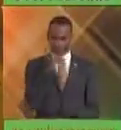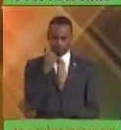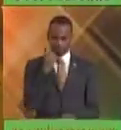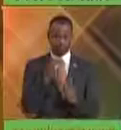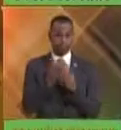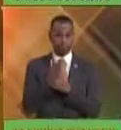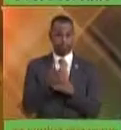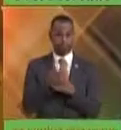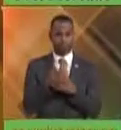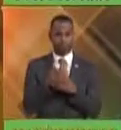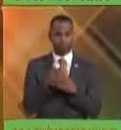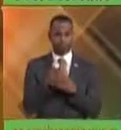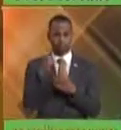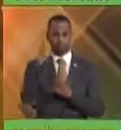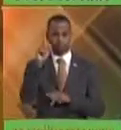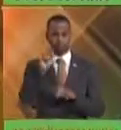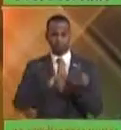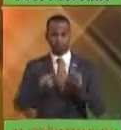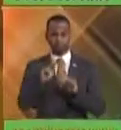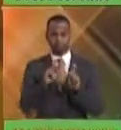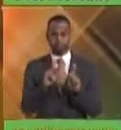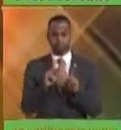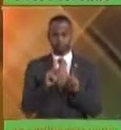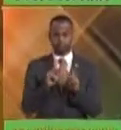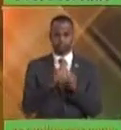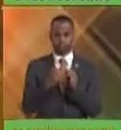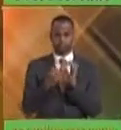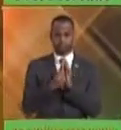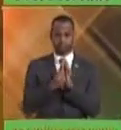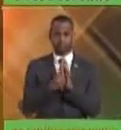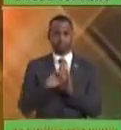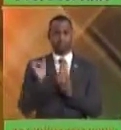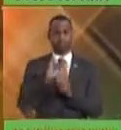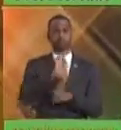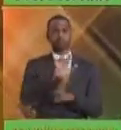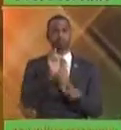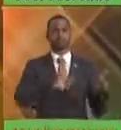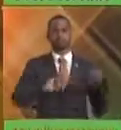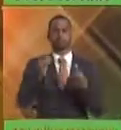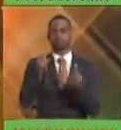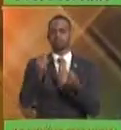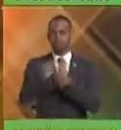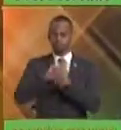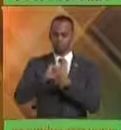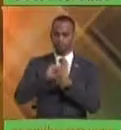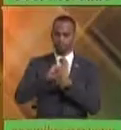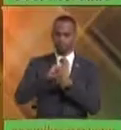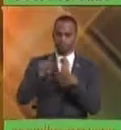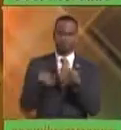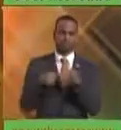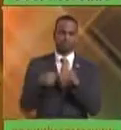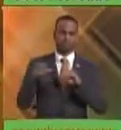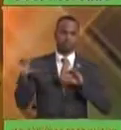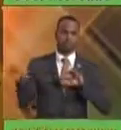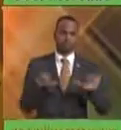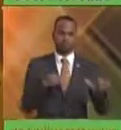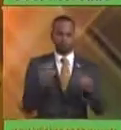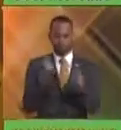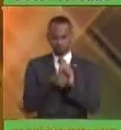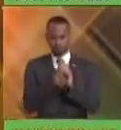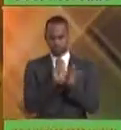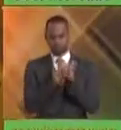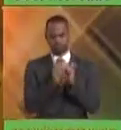accesible físicamente para personas como obligar reducidas sino que su personal ha recibido un entrenamiento para hacer ajustes razonables